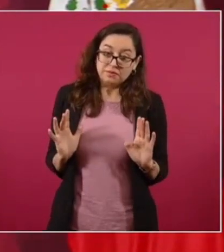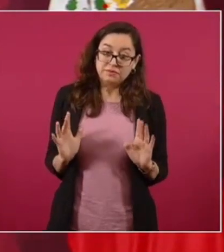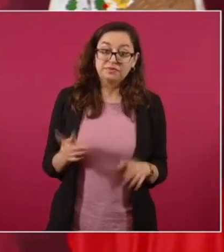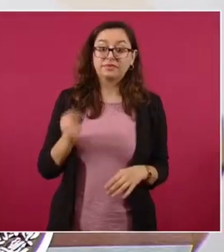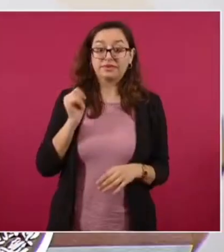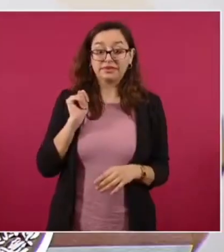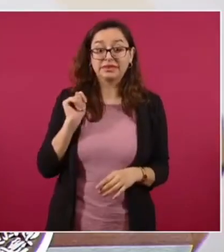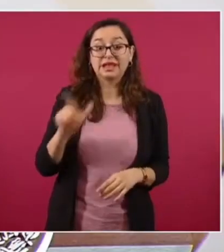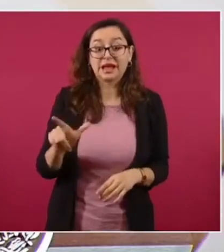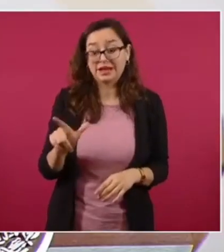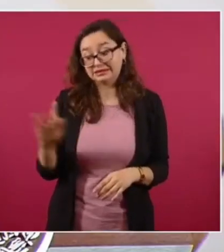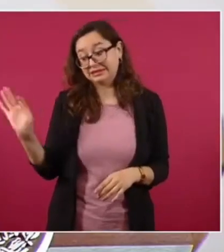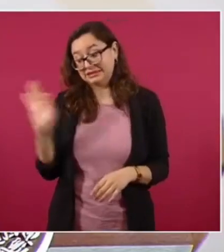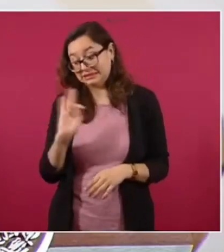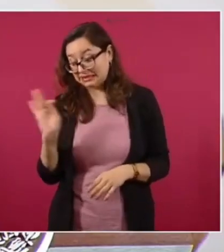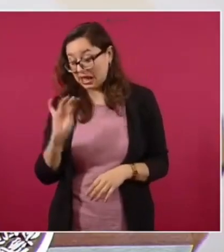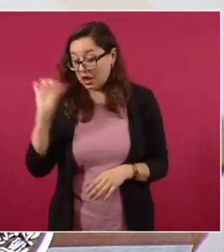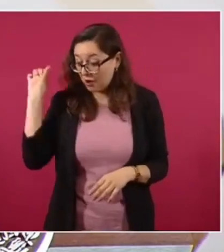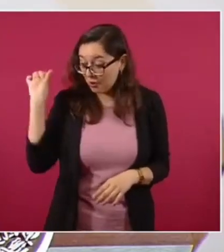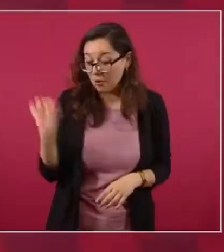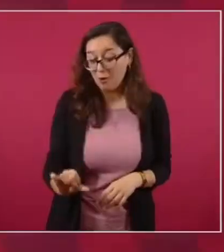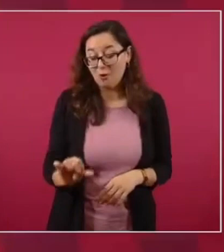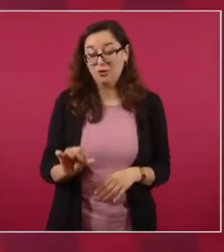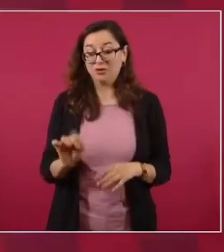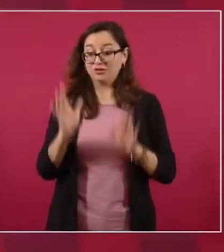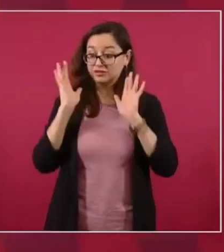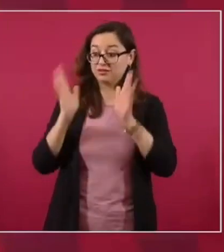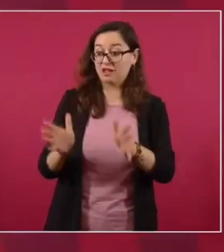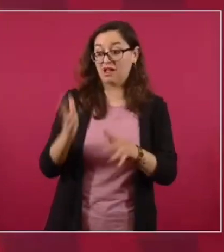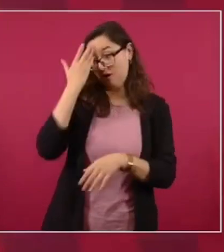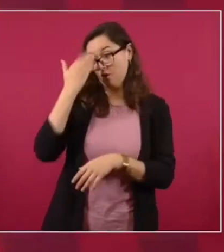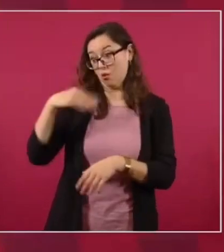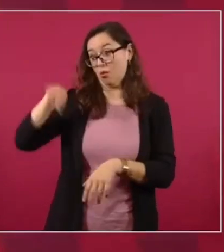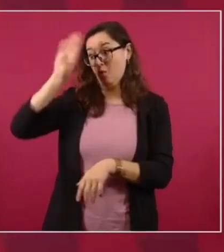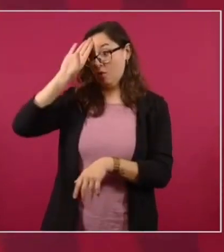se consiga hoy que se acabó el bloqueo,